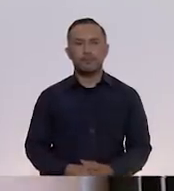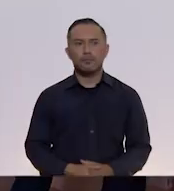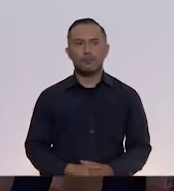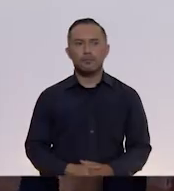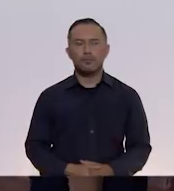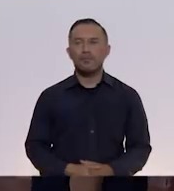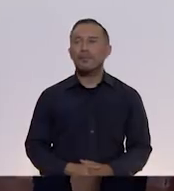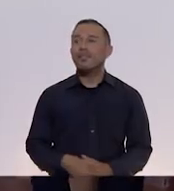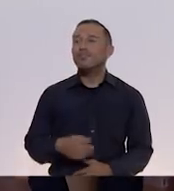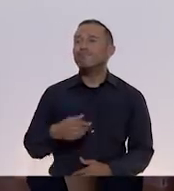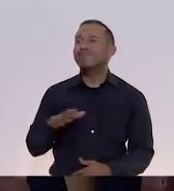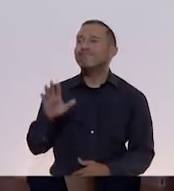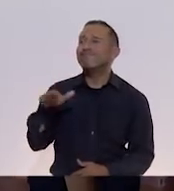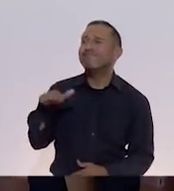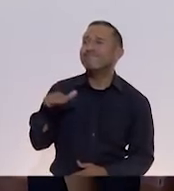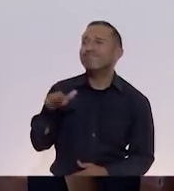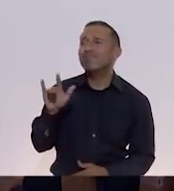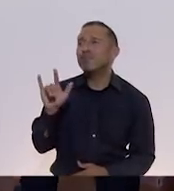Mi amor.